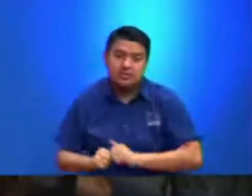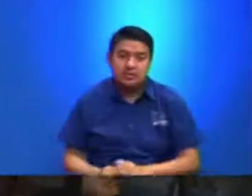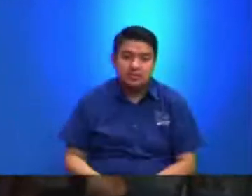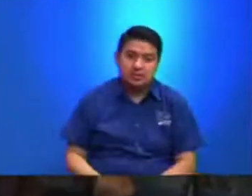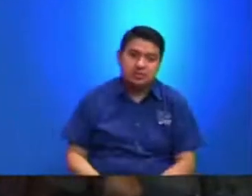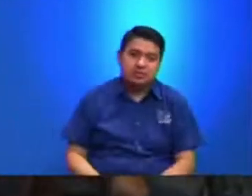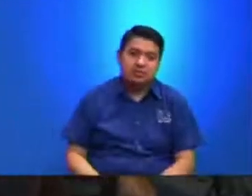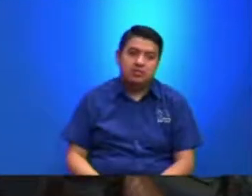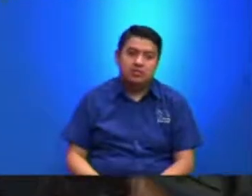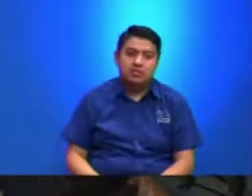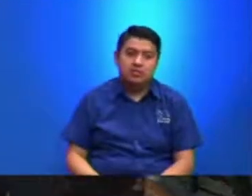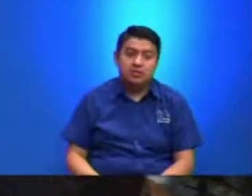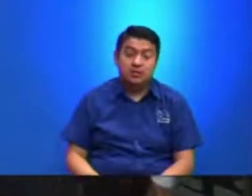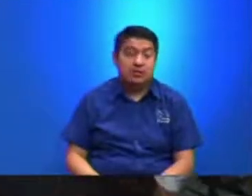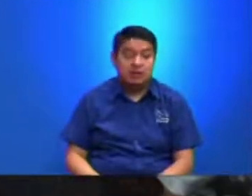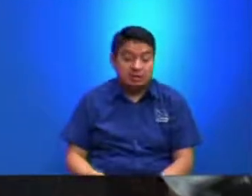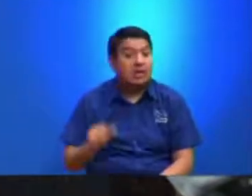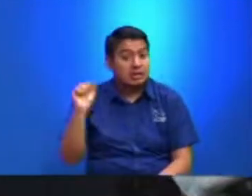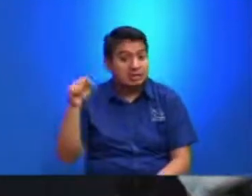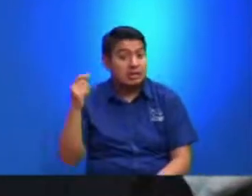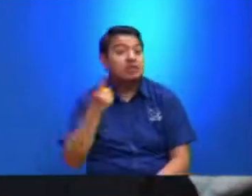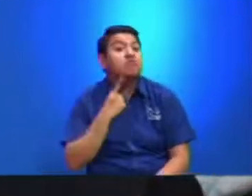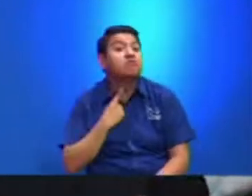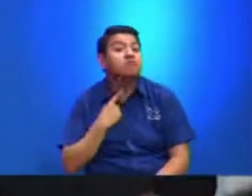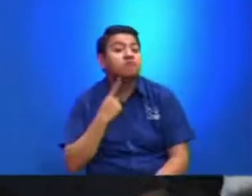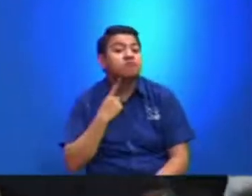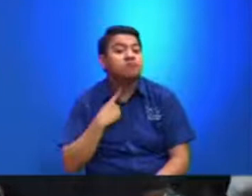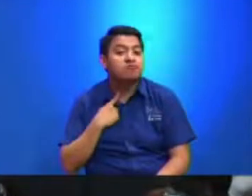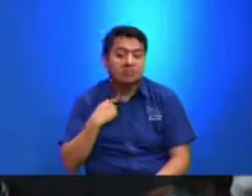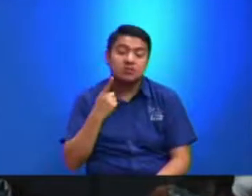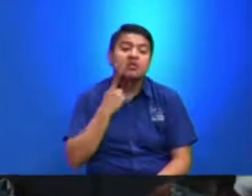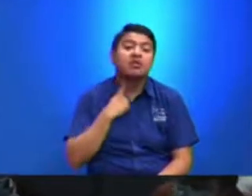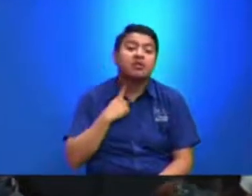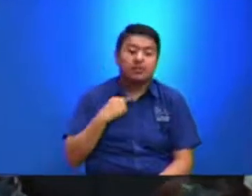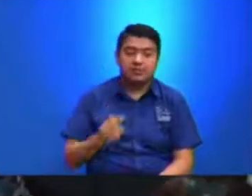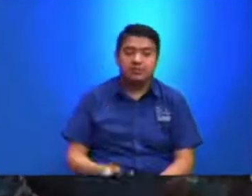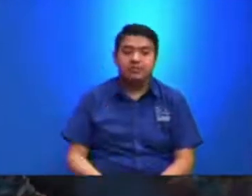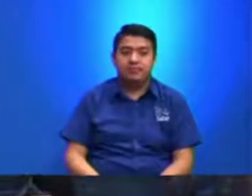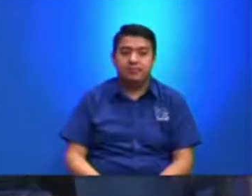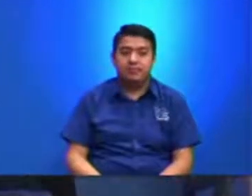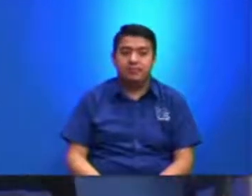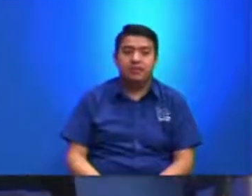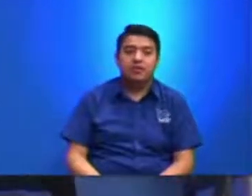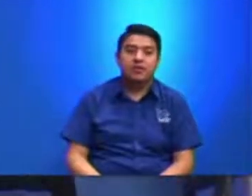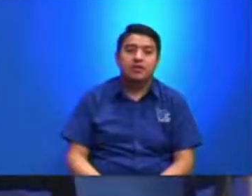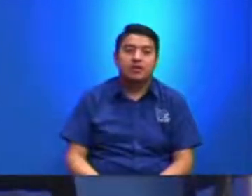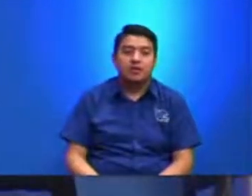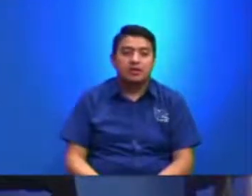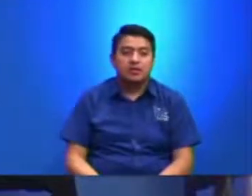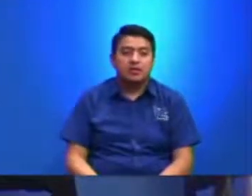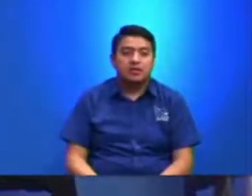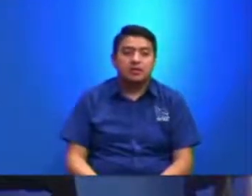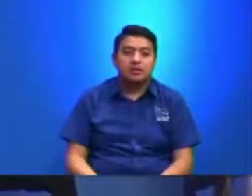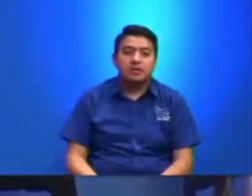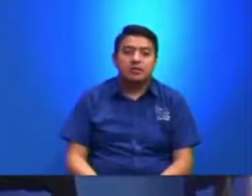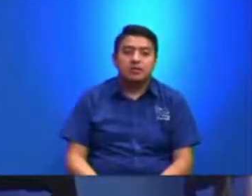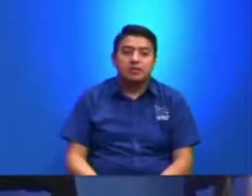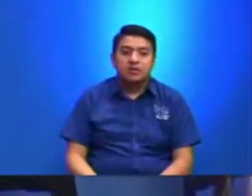que lo adulen. Que le echen incienso, dele. Usted sí sabe lo que es bueno, le dice